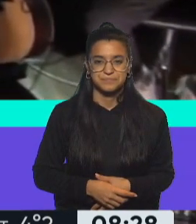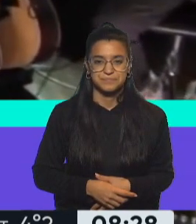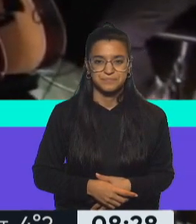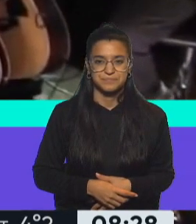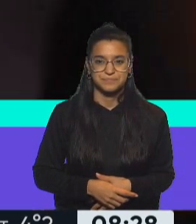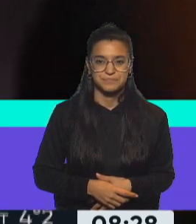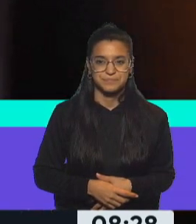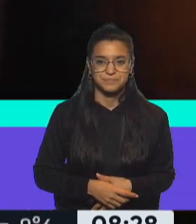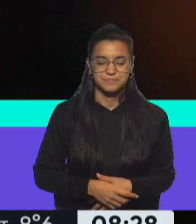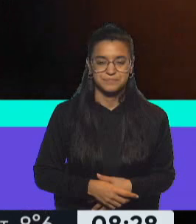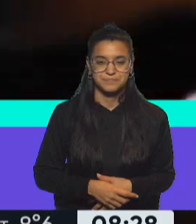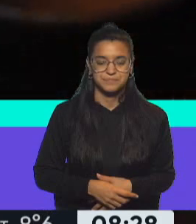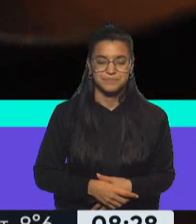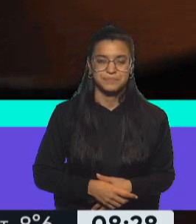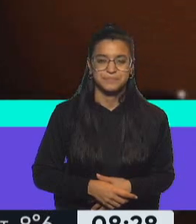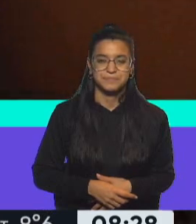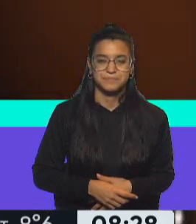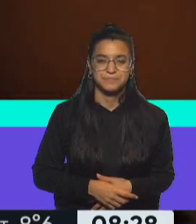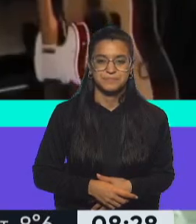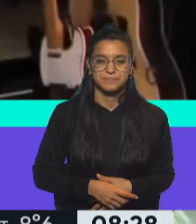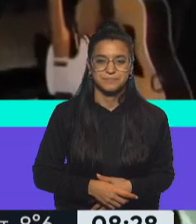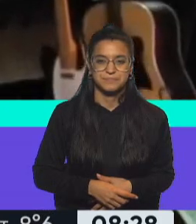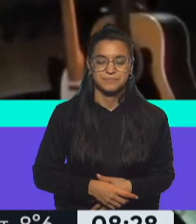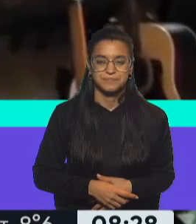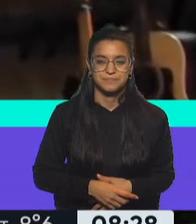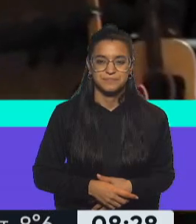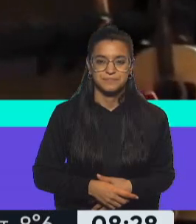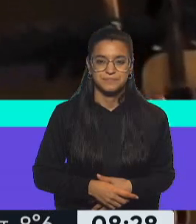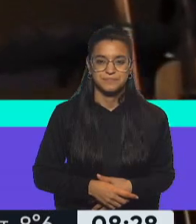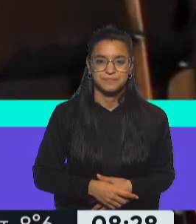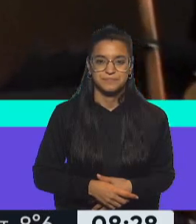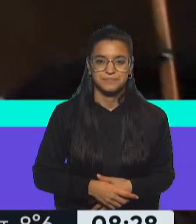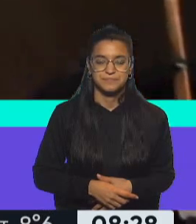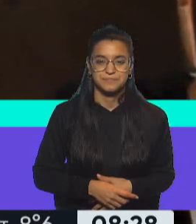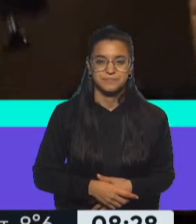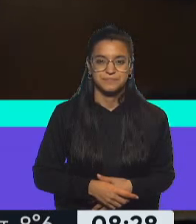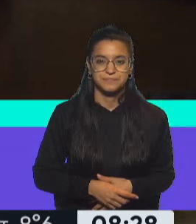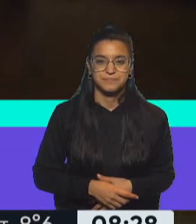gota, música en el cántaro.